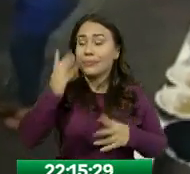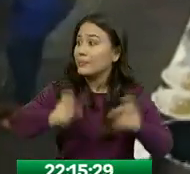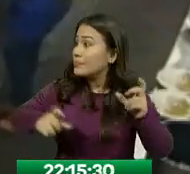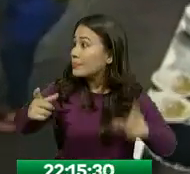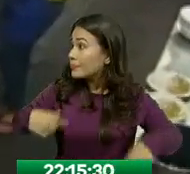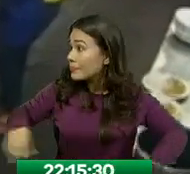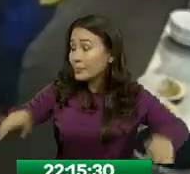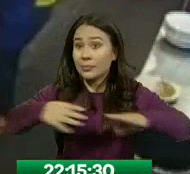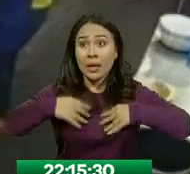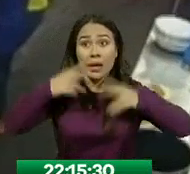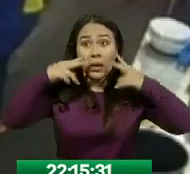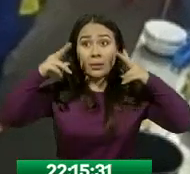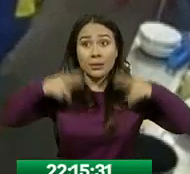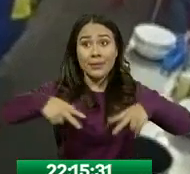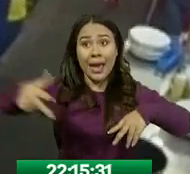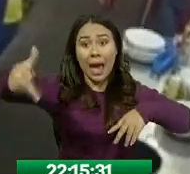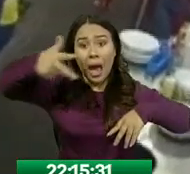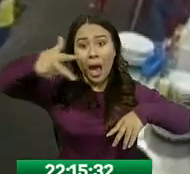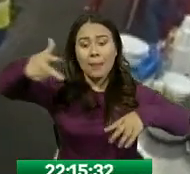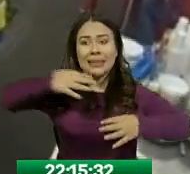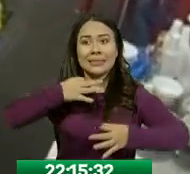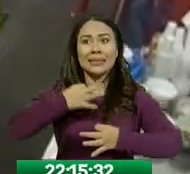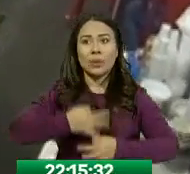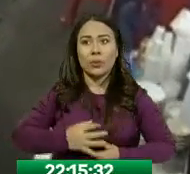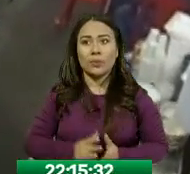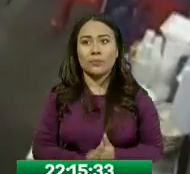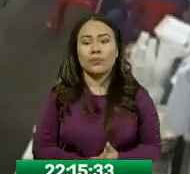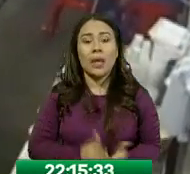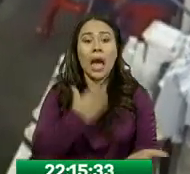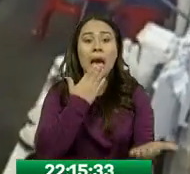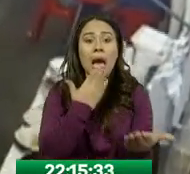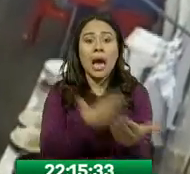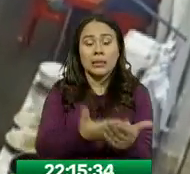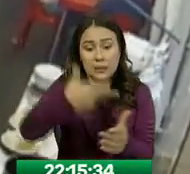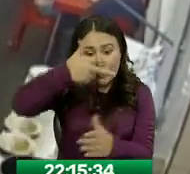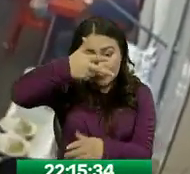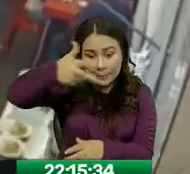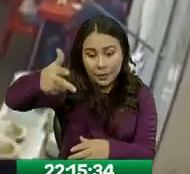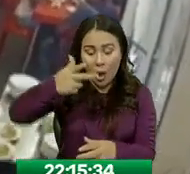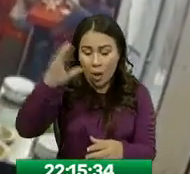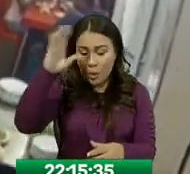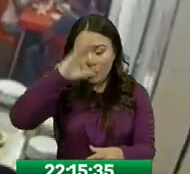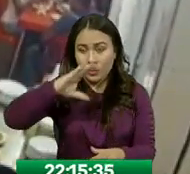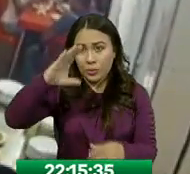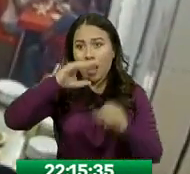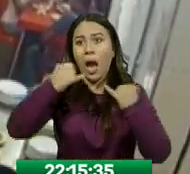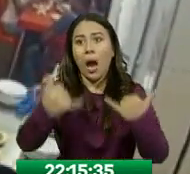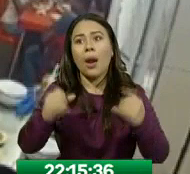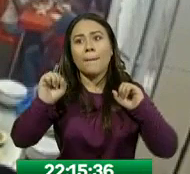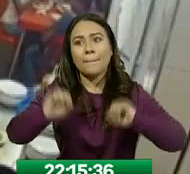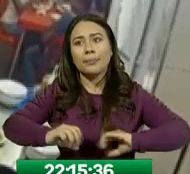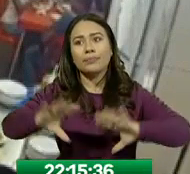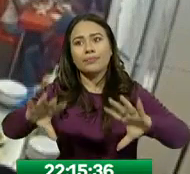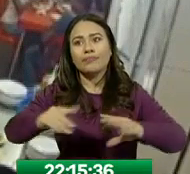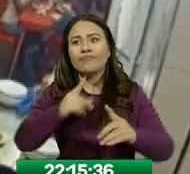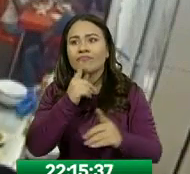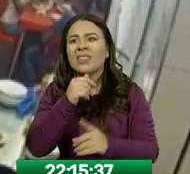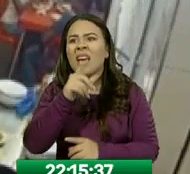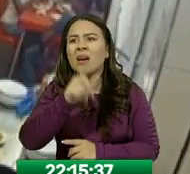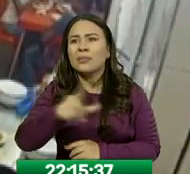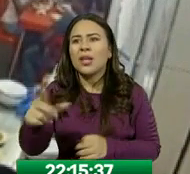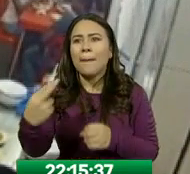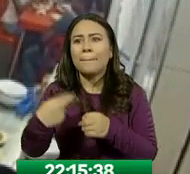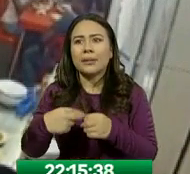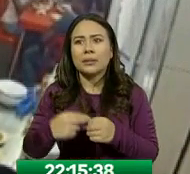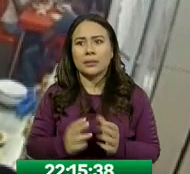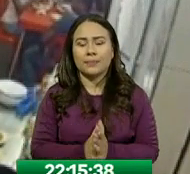delincuentes quedó grabado en una cámara de seguridad. Gracias al video, agentes del bloque de búsqueda lograron identificar a los participantes.